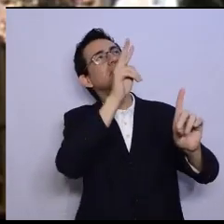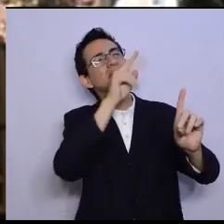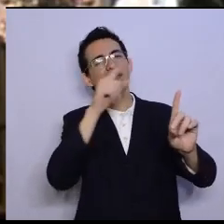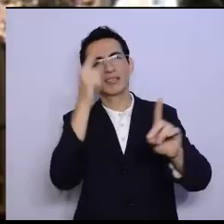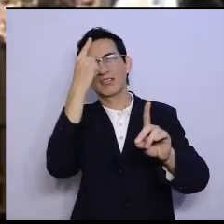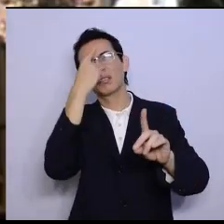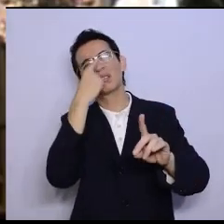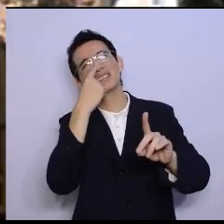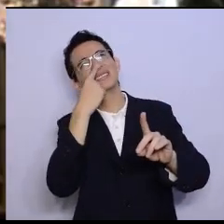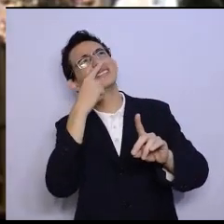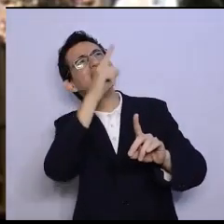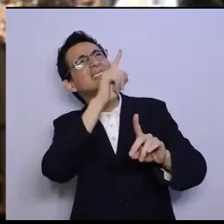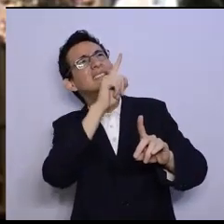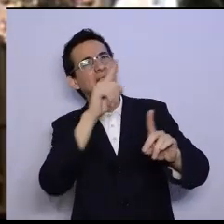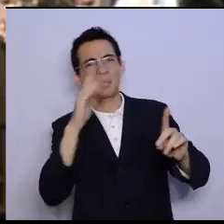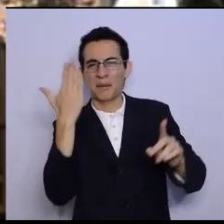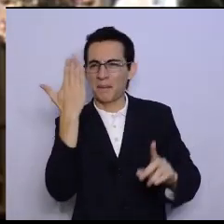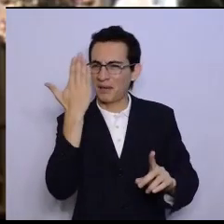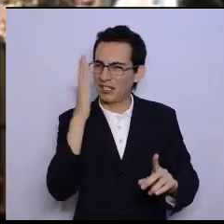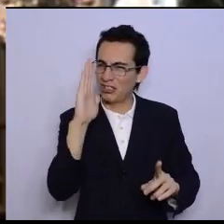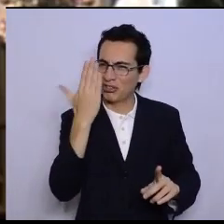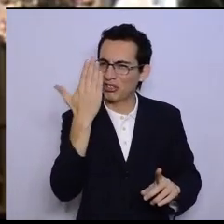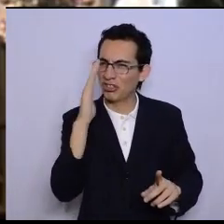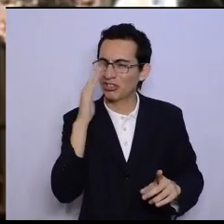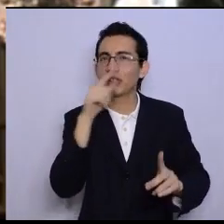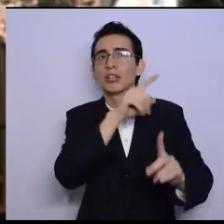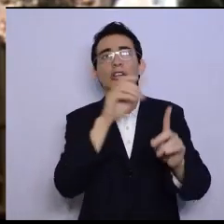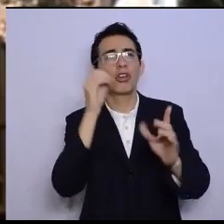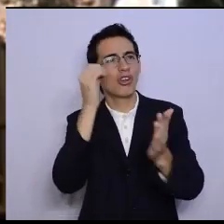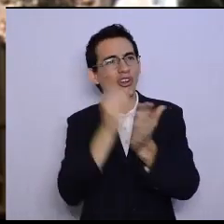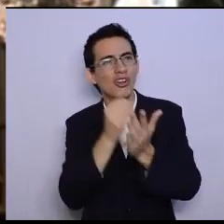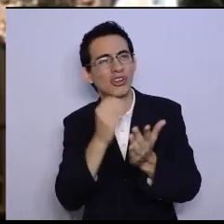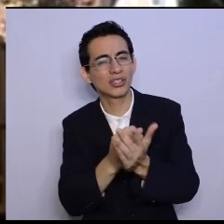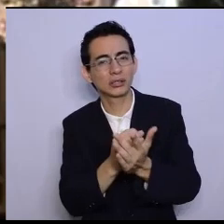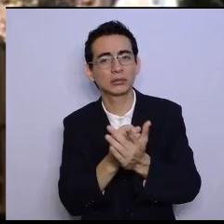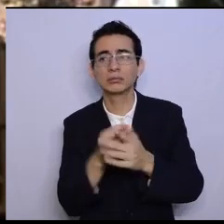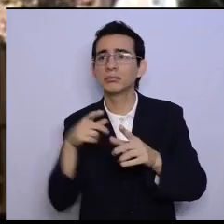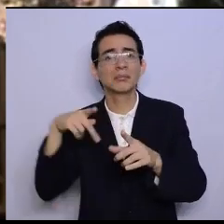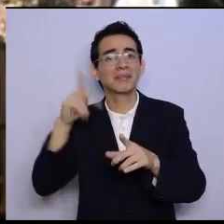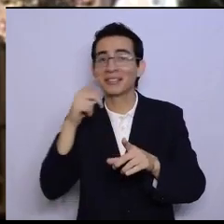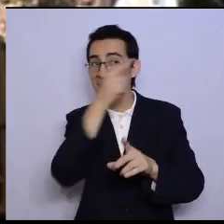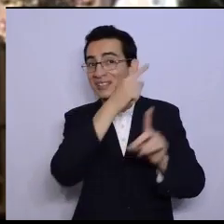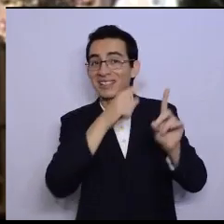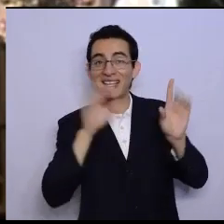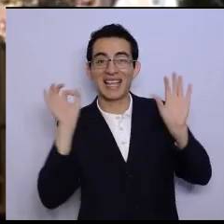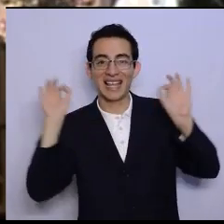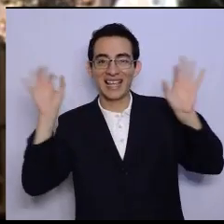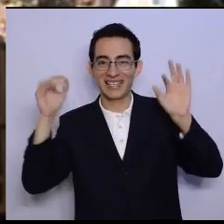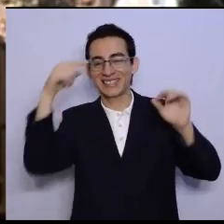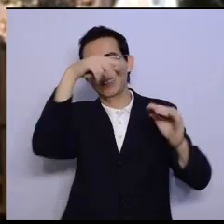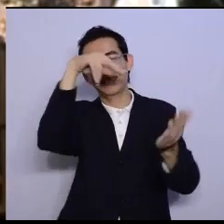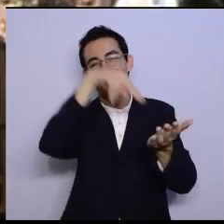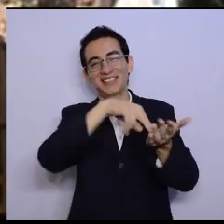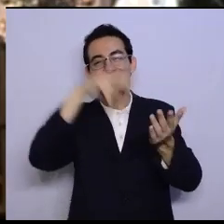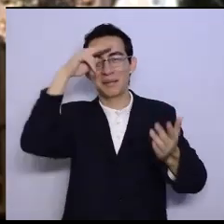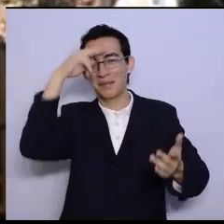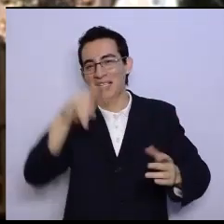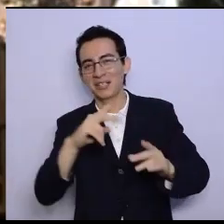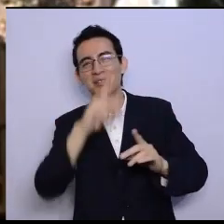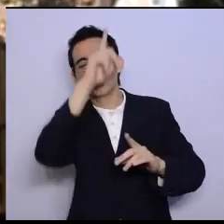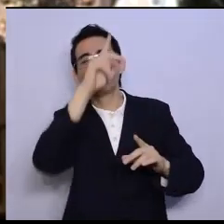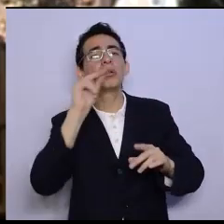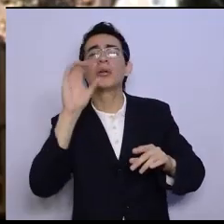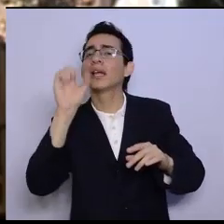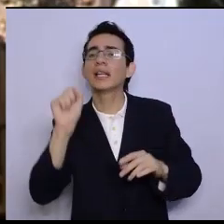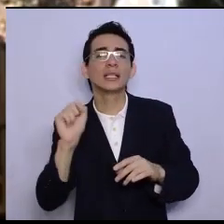ve bien brilloso y parece de oro macizo, pero no es de oro macizo. Es una capita